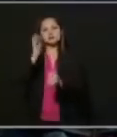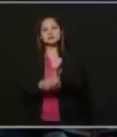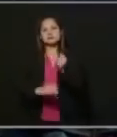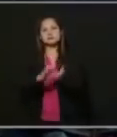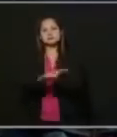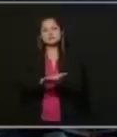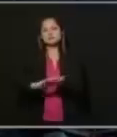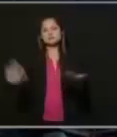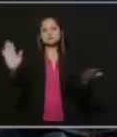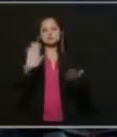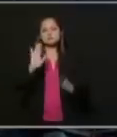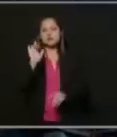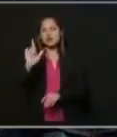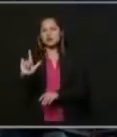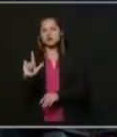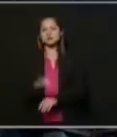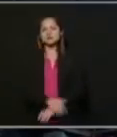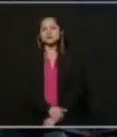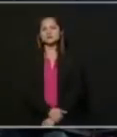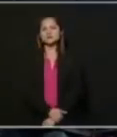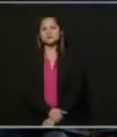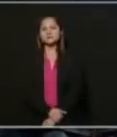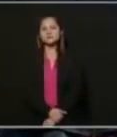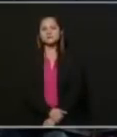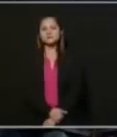lunes se va